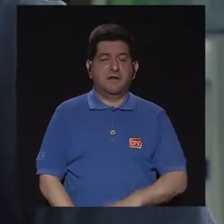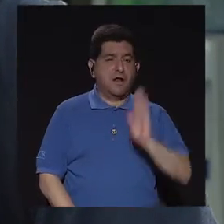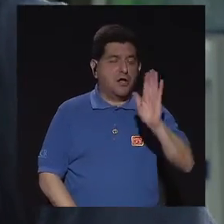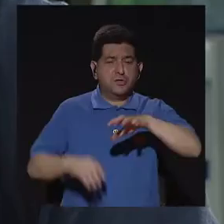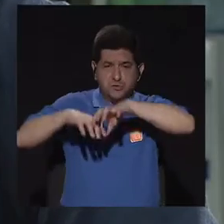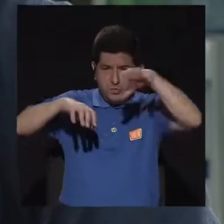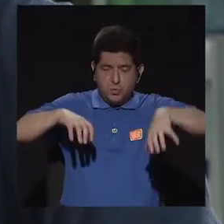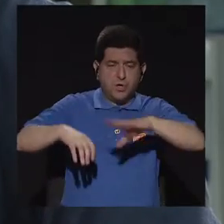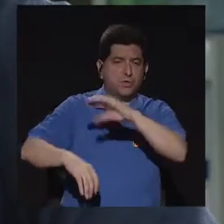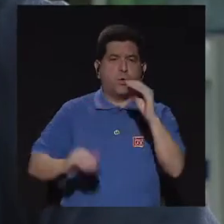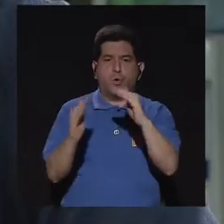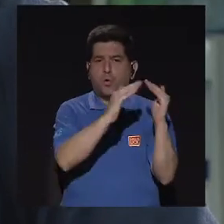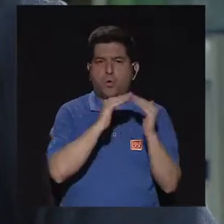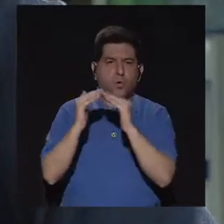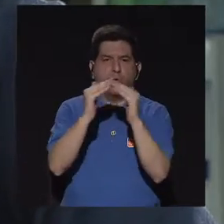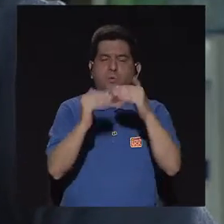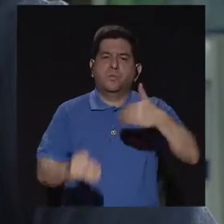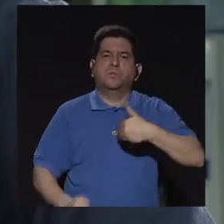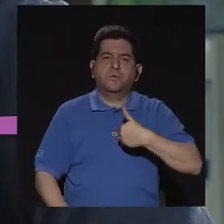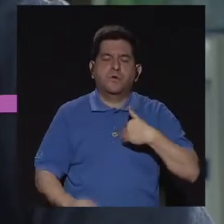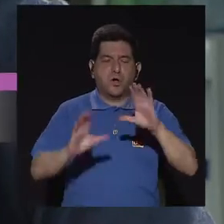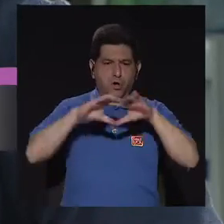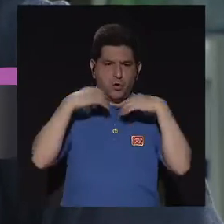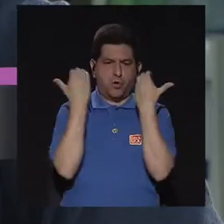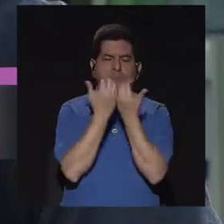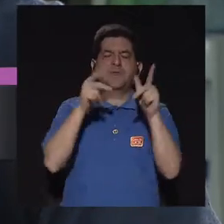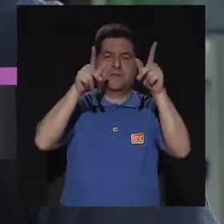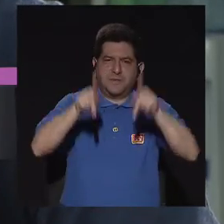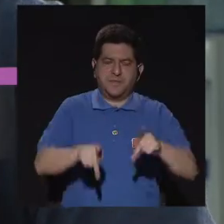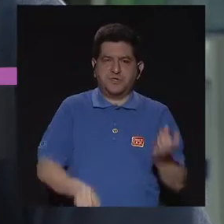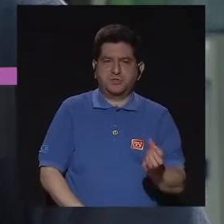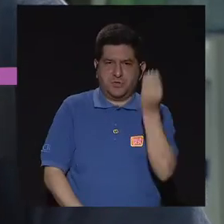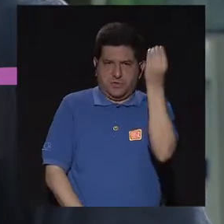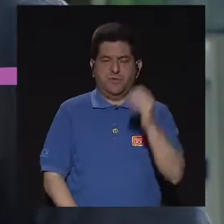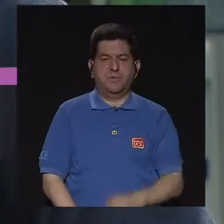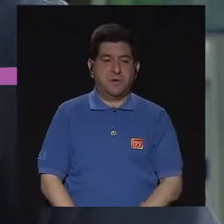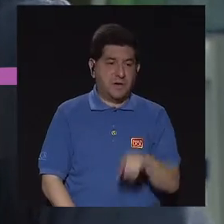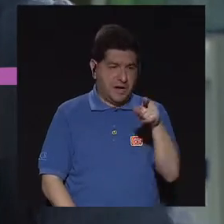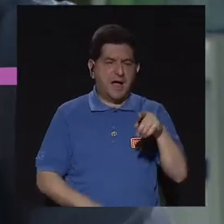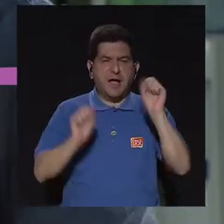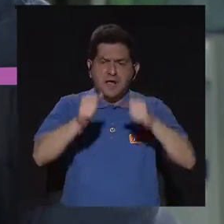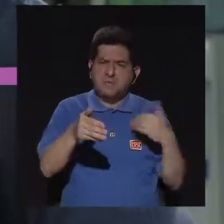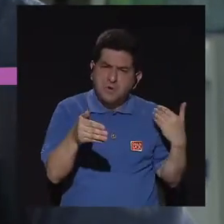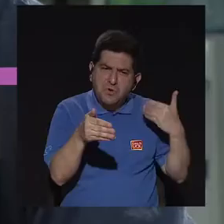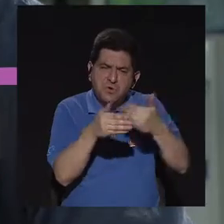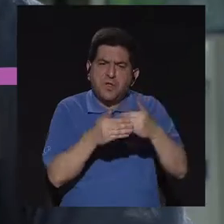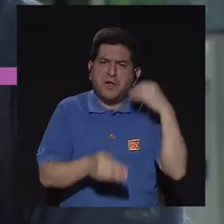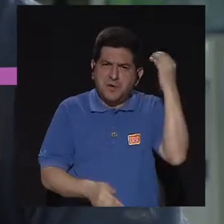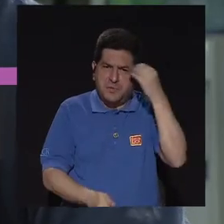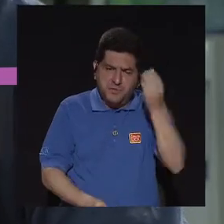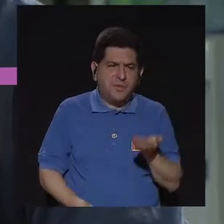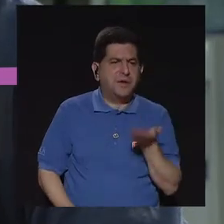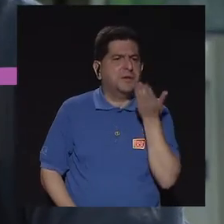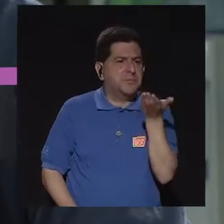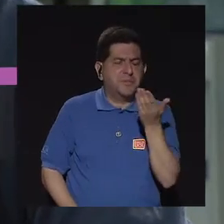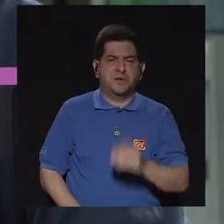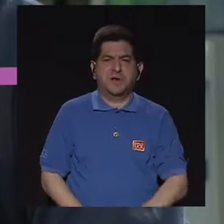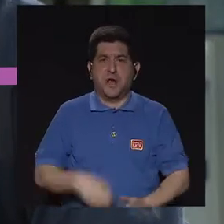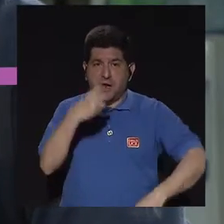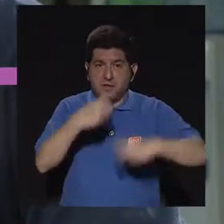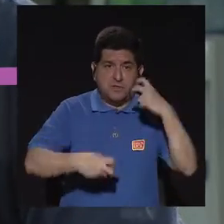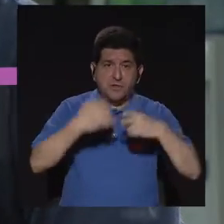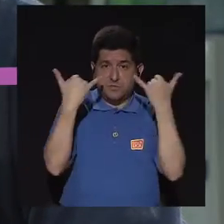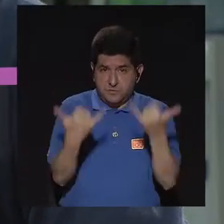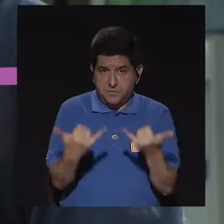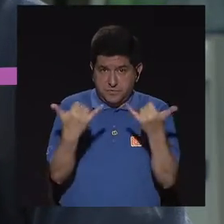en sus cantones, en sus comunidades, tienen un Comité de la Persona Joven donde podrían como acercarse y opinar. A mí me parece que estos son los